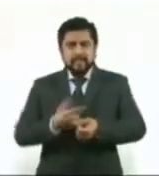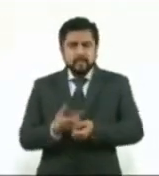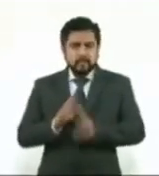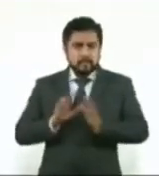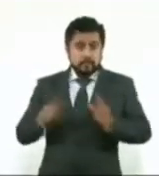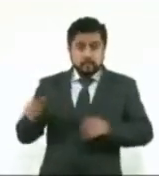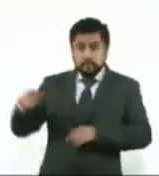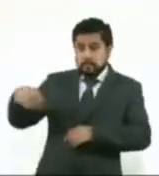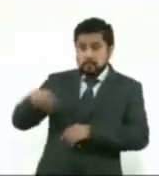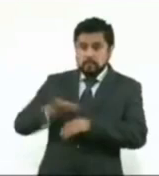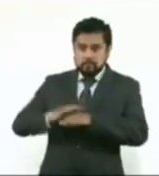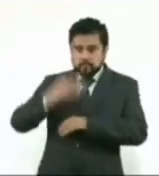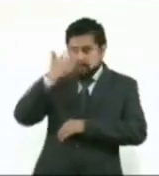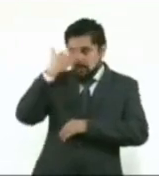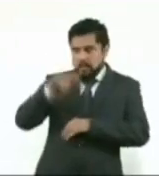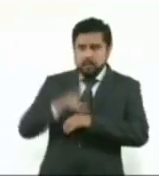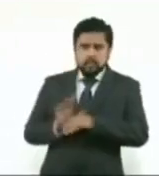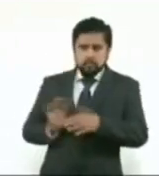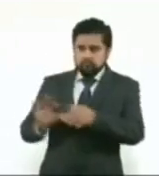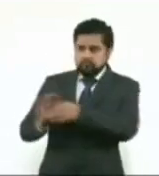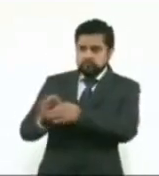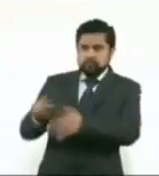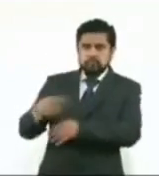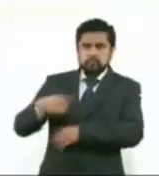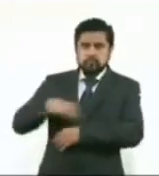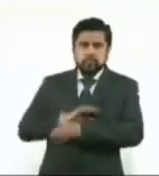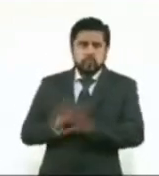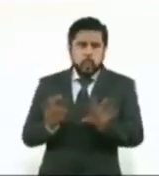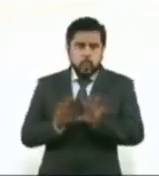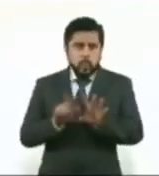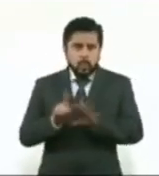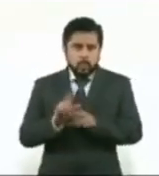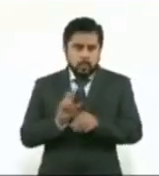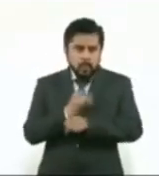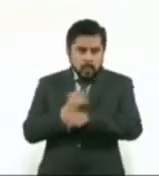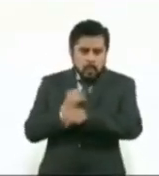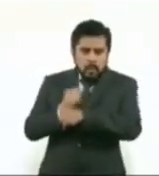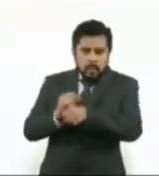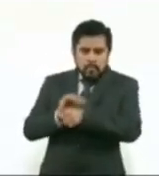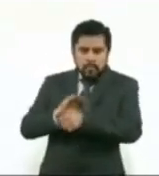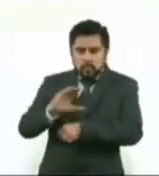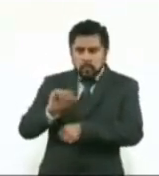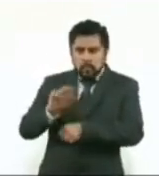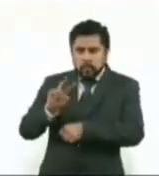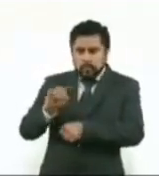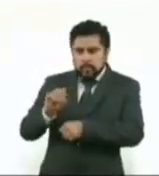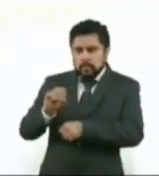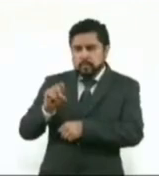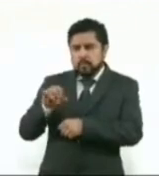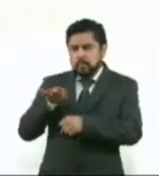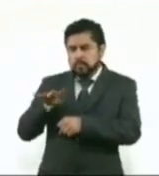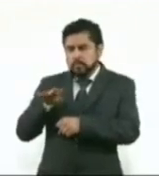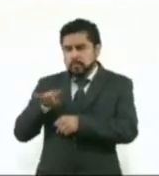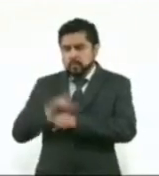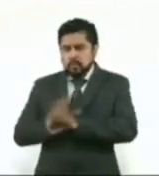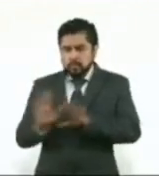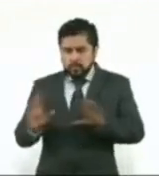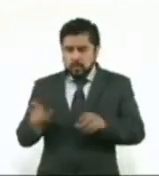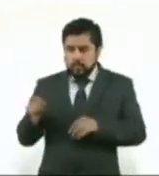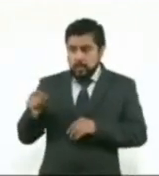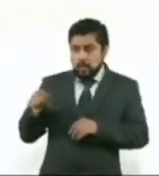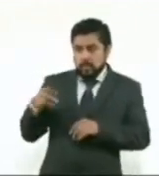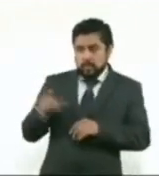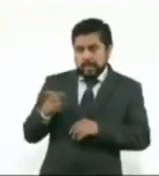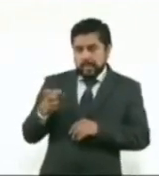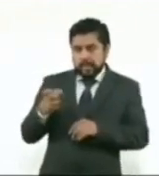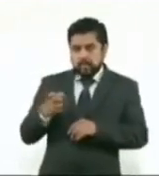investigación relacionada en particular con las mutaciones del virus del COVID-19, el SARS-CoV-2. Y a partir